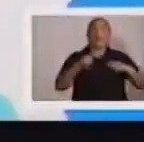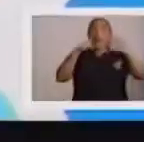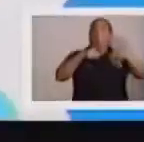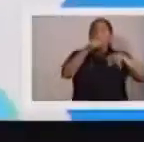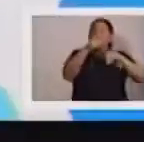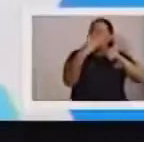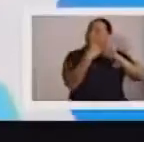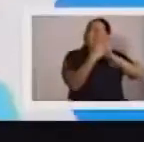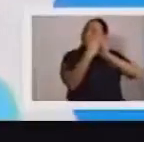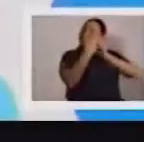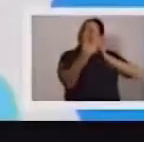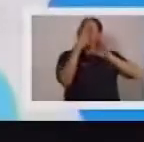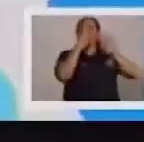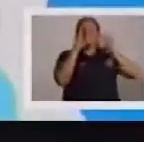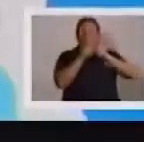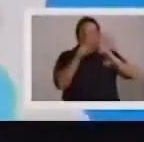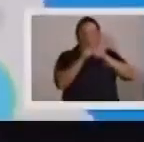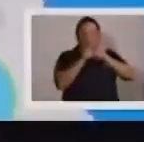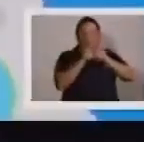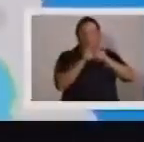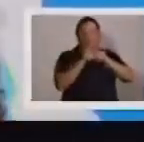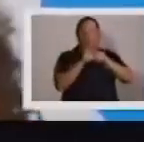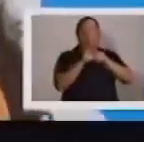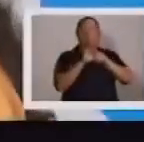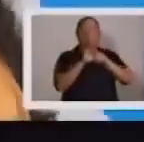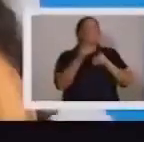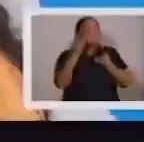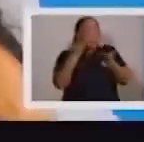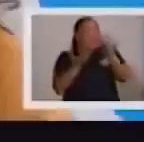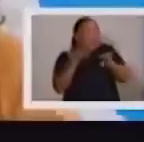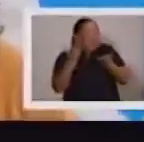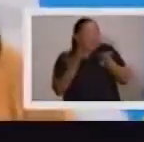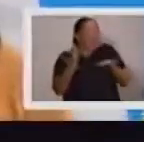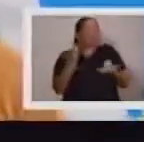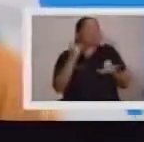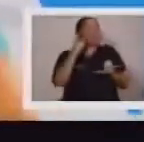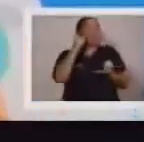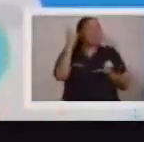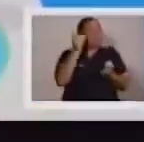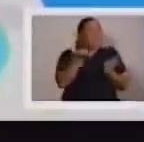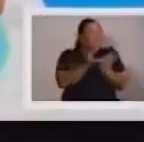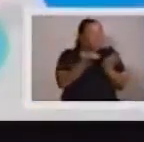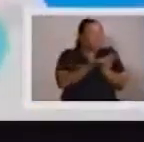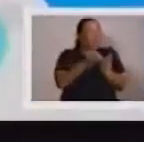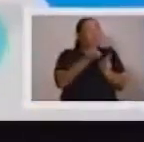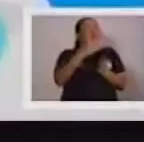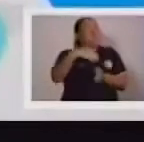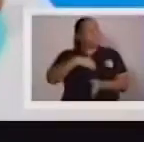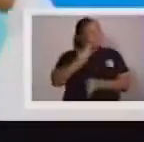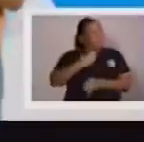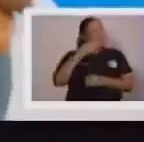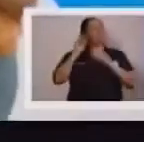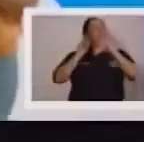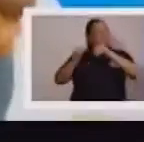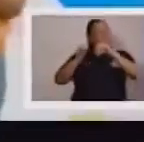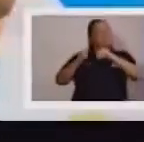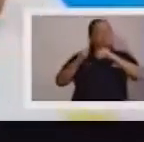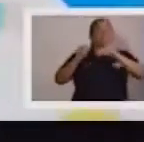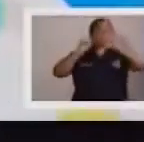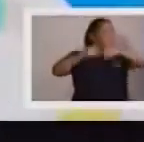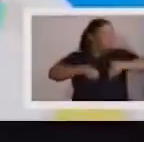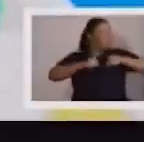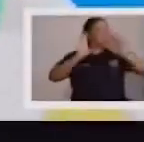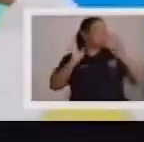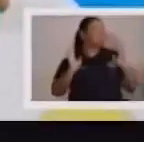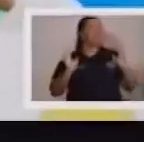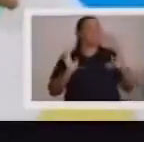todos en casa se la saben porque la solemos cantar en nuestras escuelas, ¿verdad? La cantamos en la escuela, pero ahora nosotros